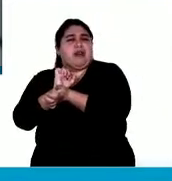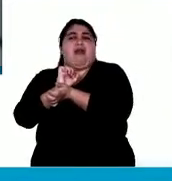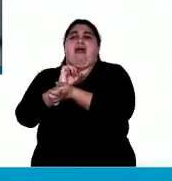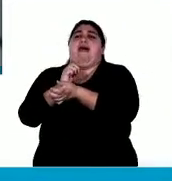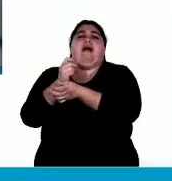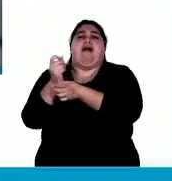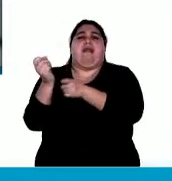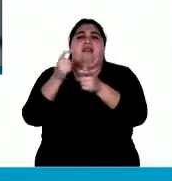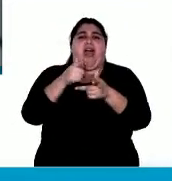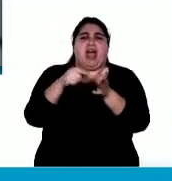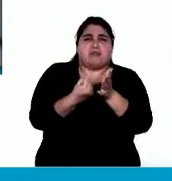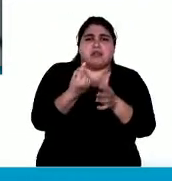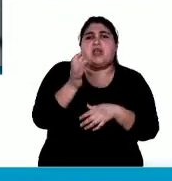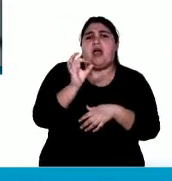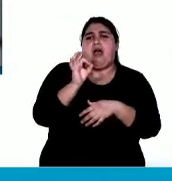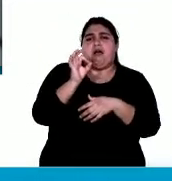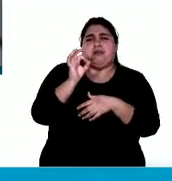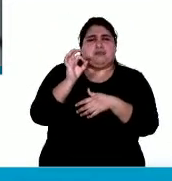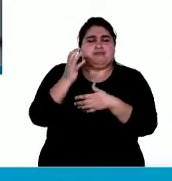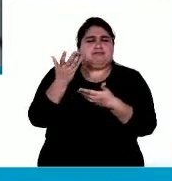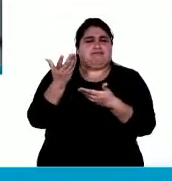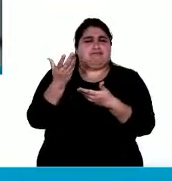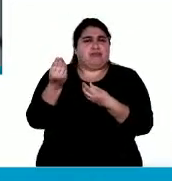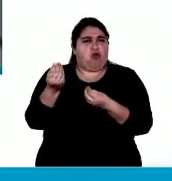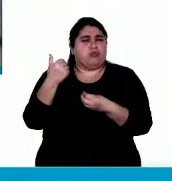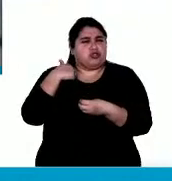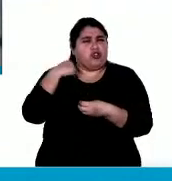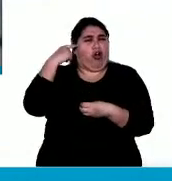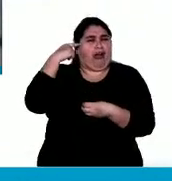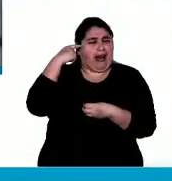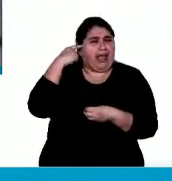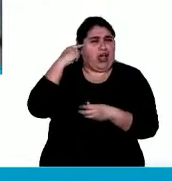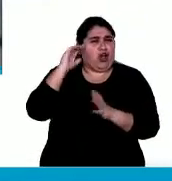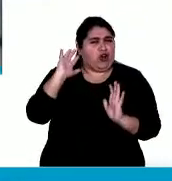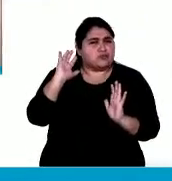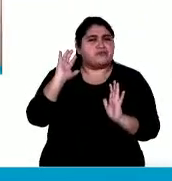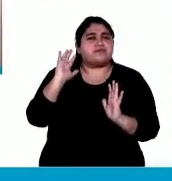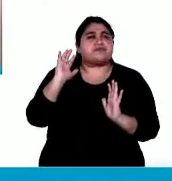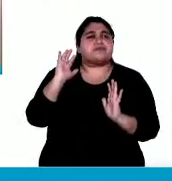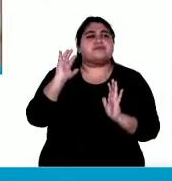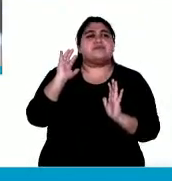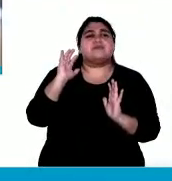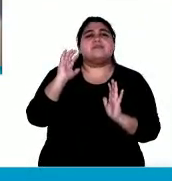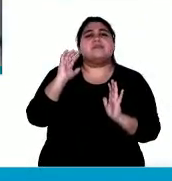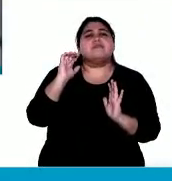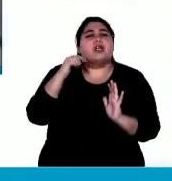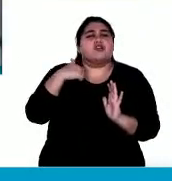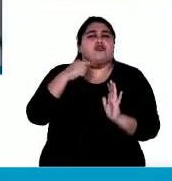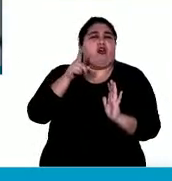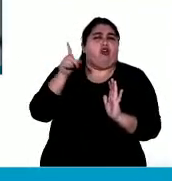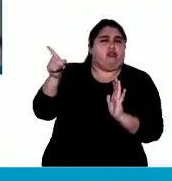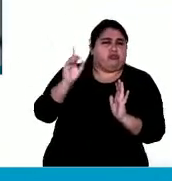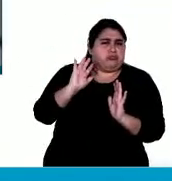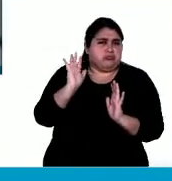autónoma, totalmente parcial. Yo creo que sin